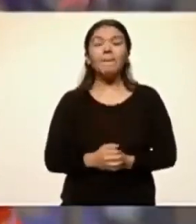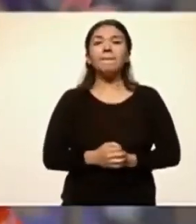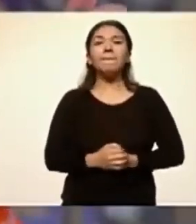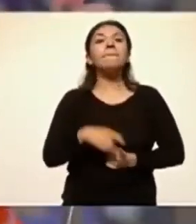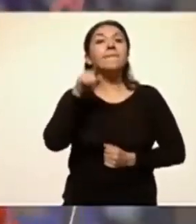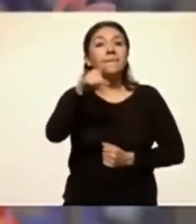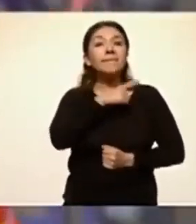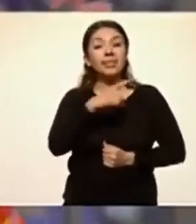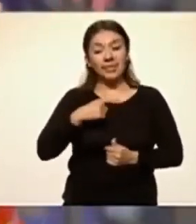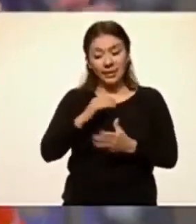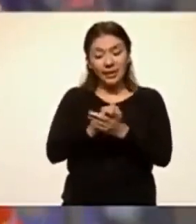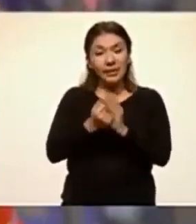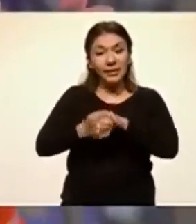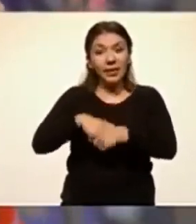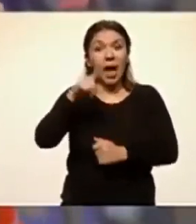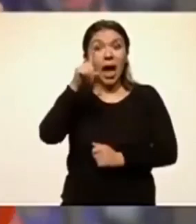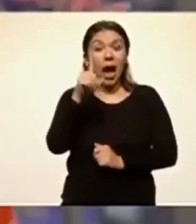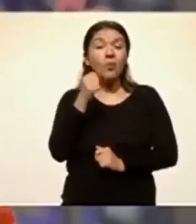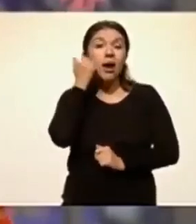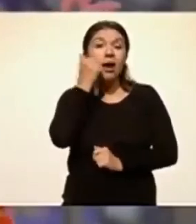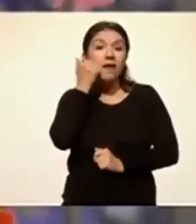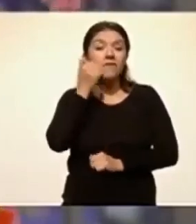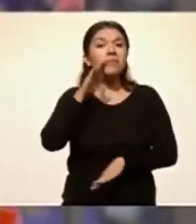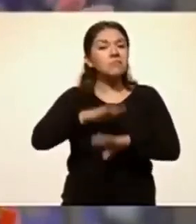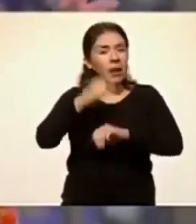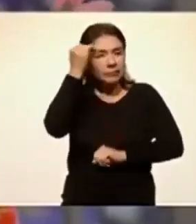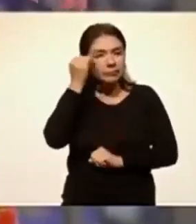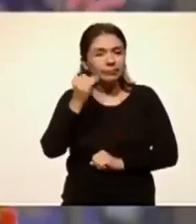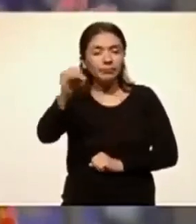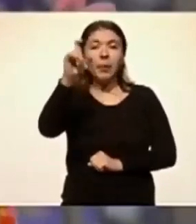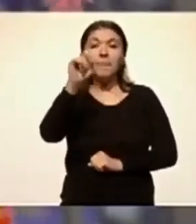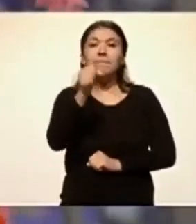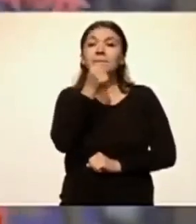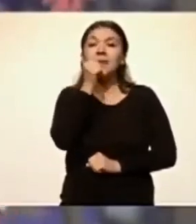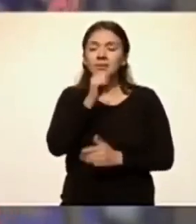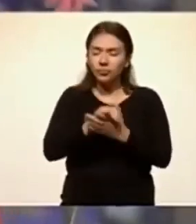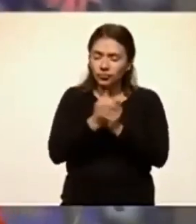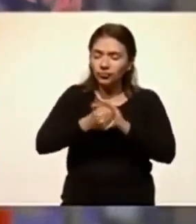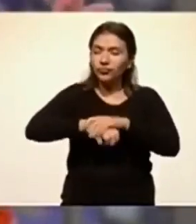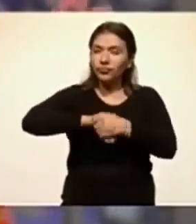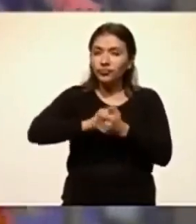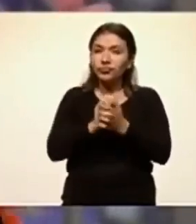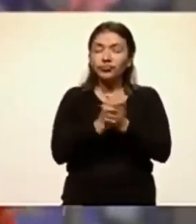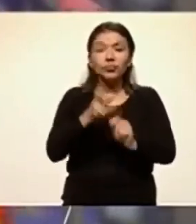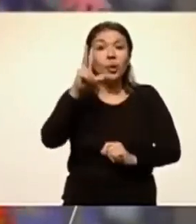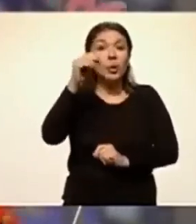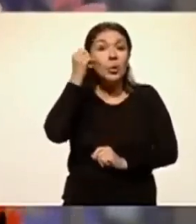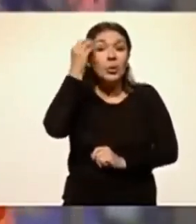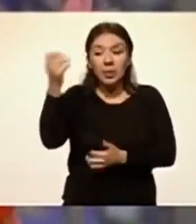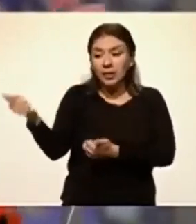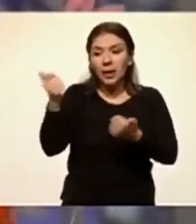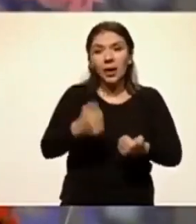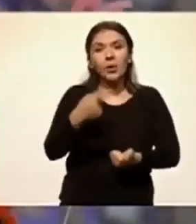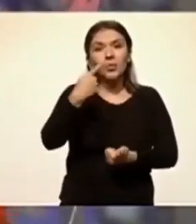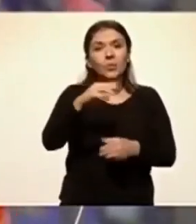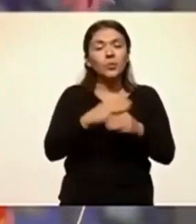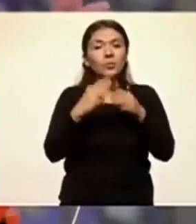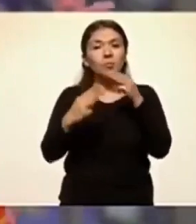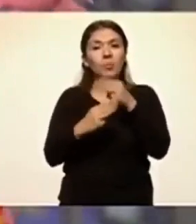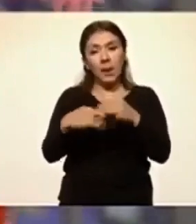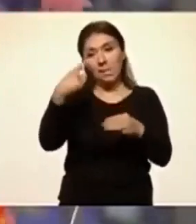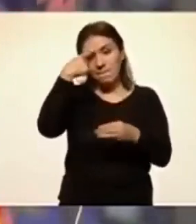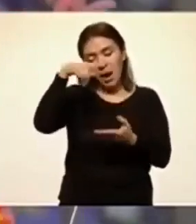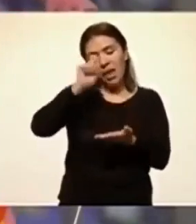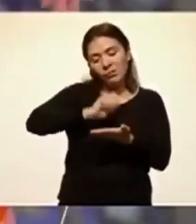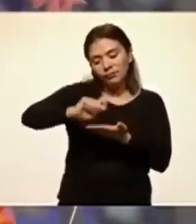Lava muy bien tus manos con agua y con jabón durante 20 segundos. Y no olvides tus materiales